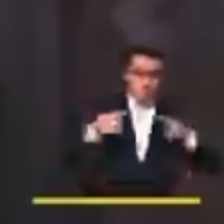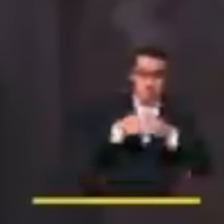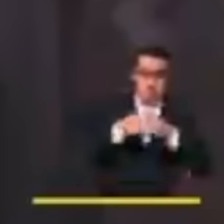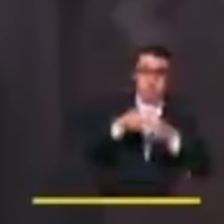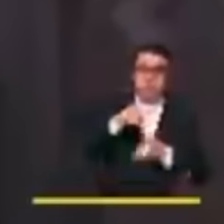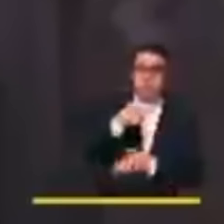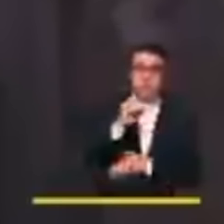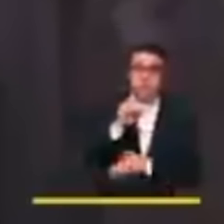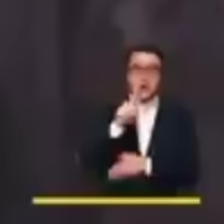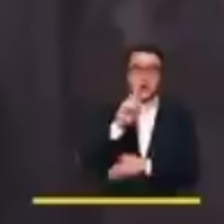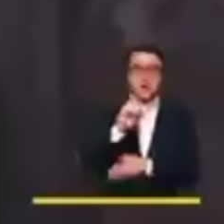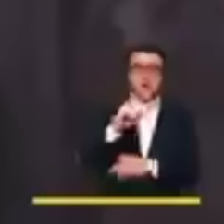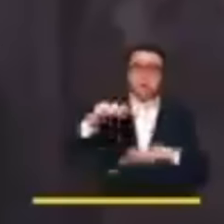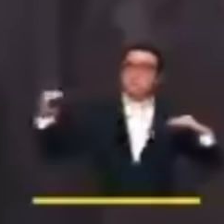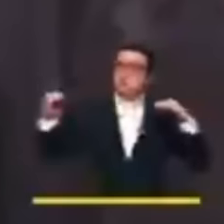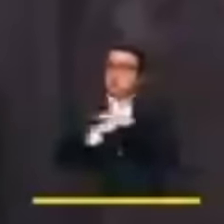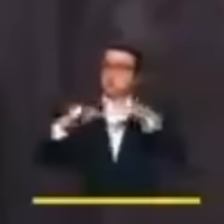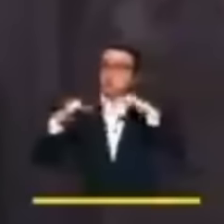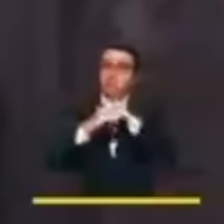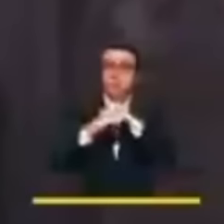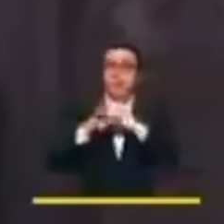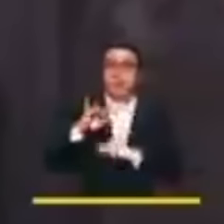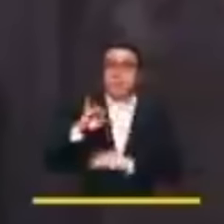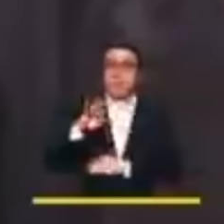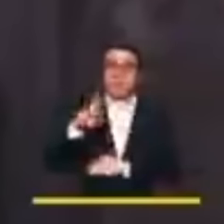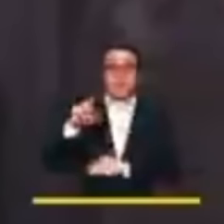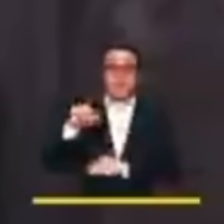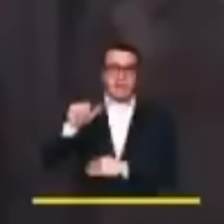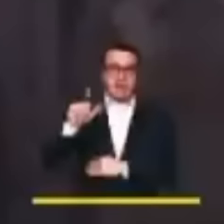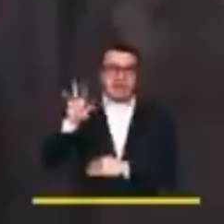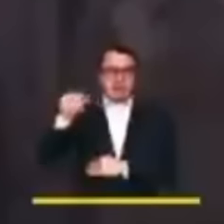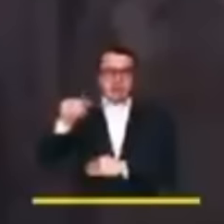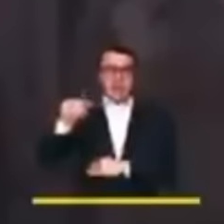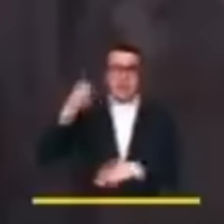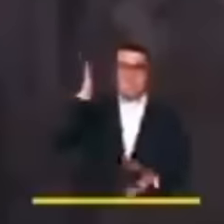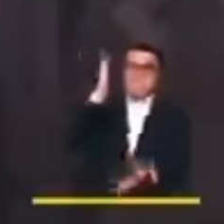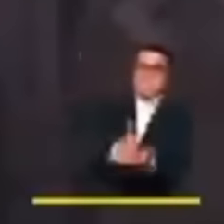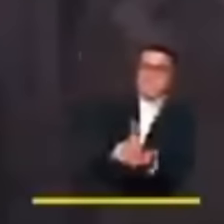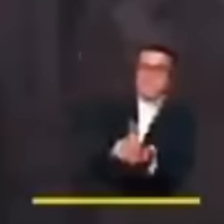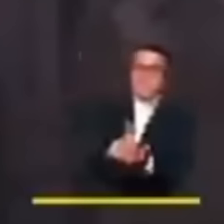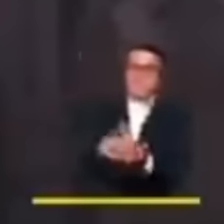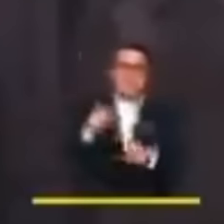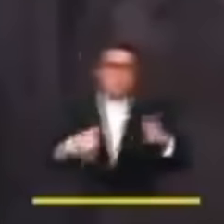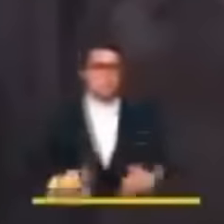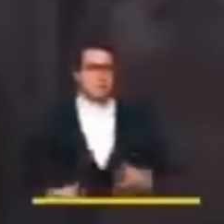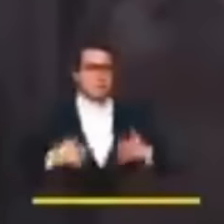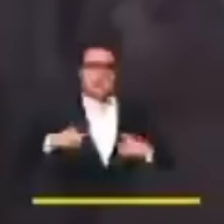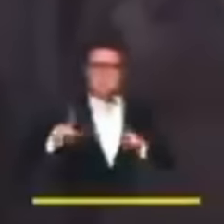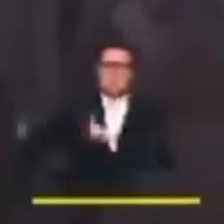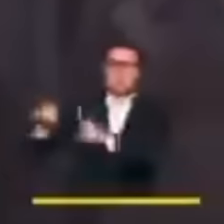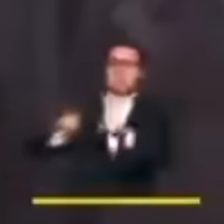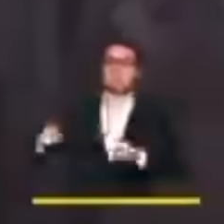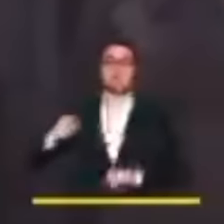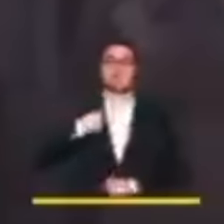culpa de un teléfono roto no sé eso eso no es concebible señora laura sarabia por eso también me dirijo al señor